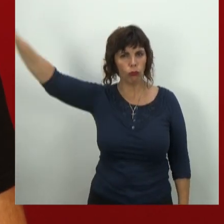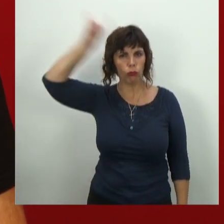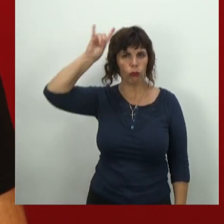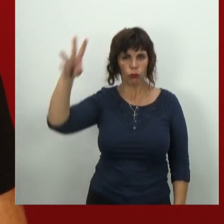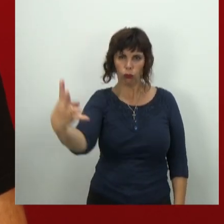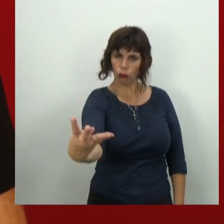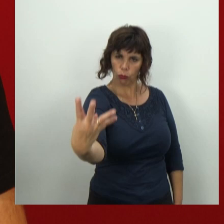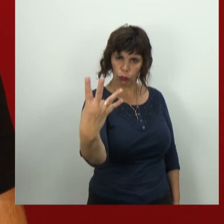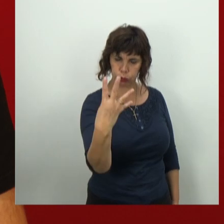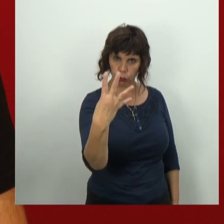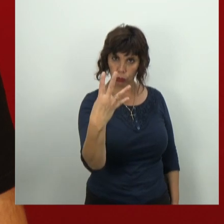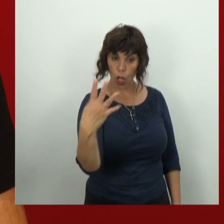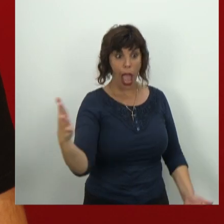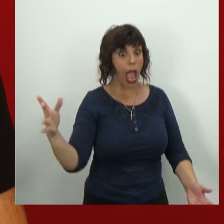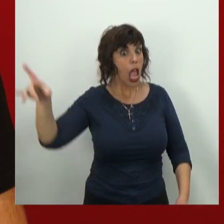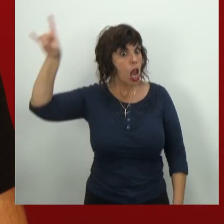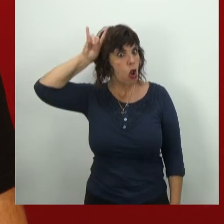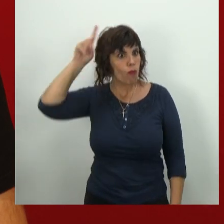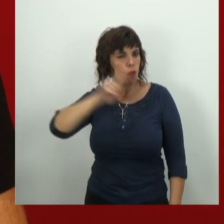y decir: